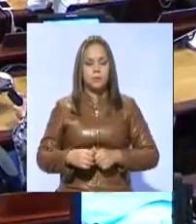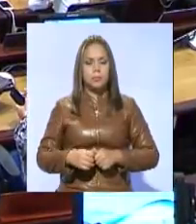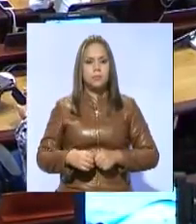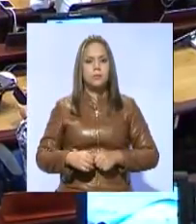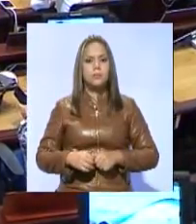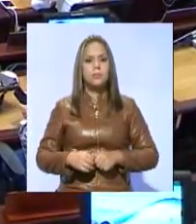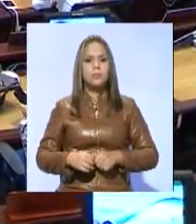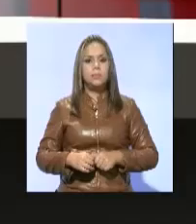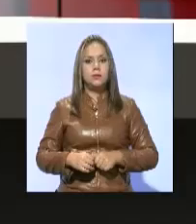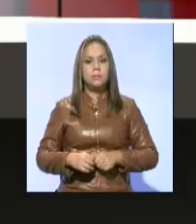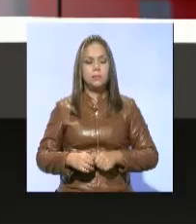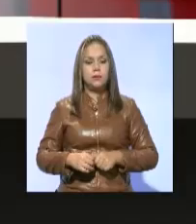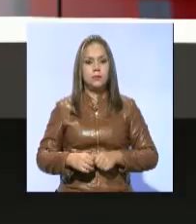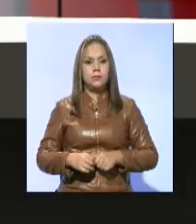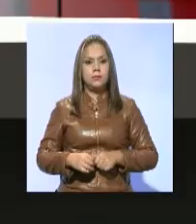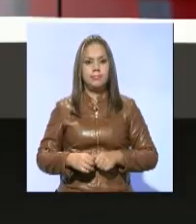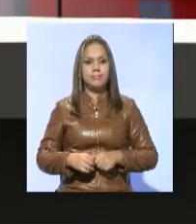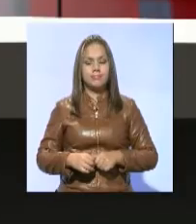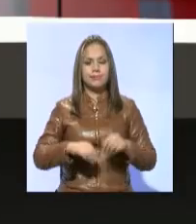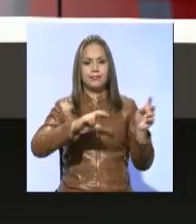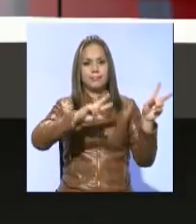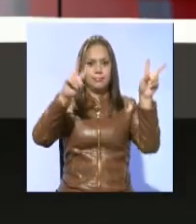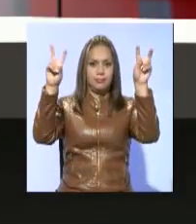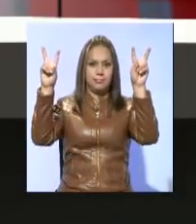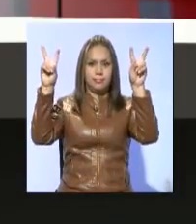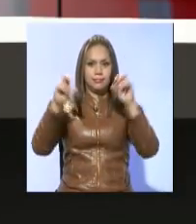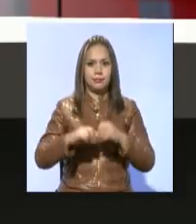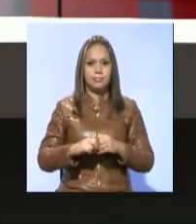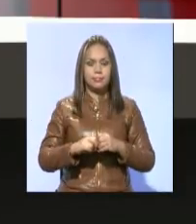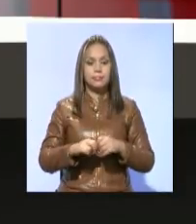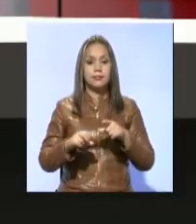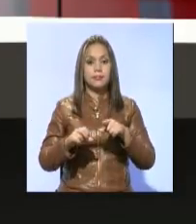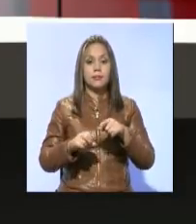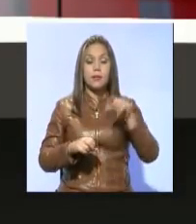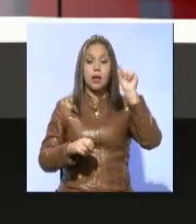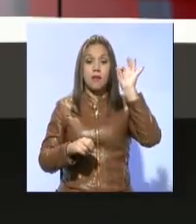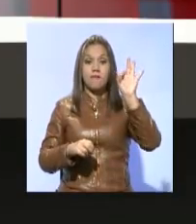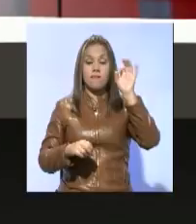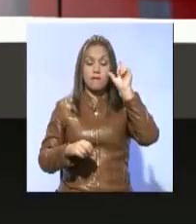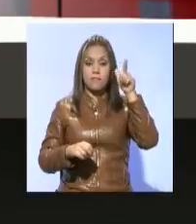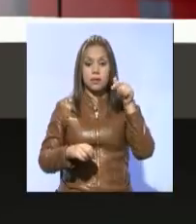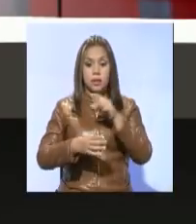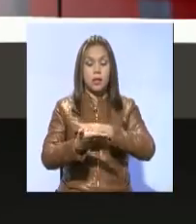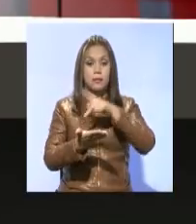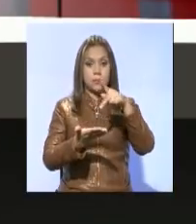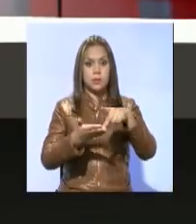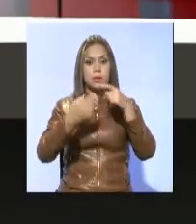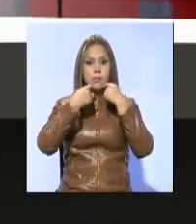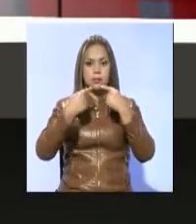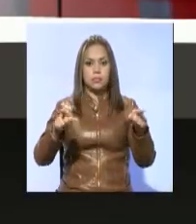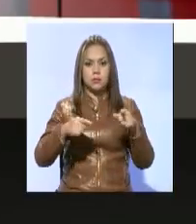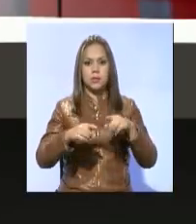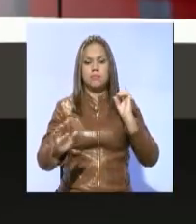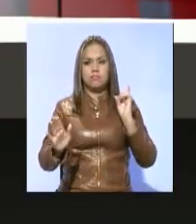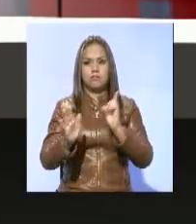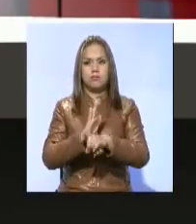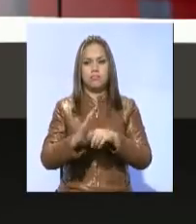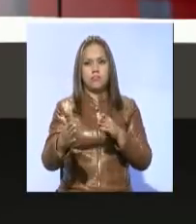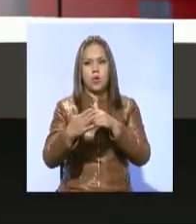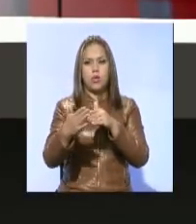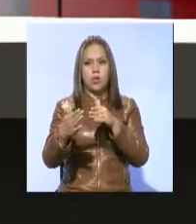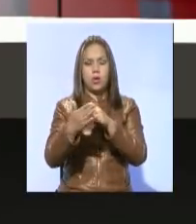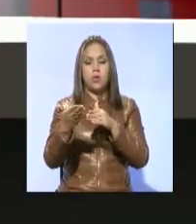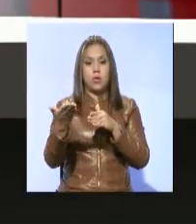TVL Noticias. En otro orden de la información, amigos, la Fiscalía Provincial de Pichincha anunció los cargos formulados en torno a